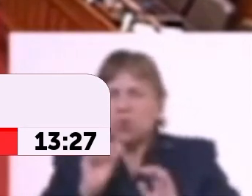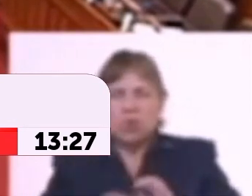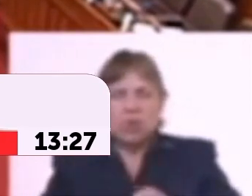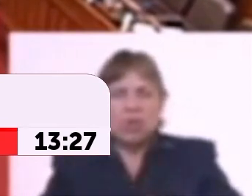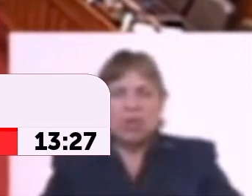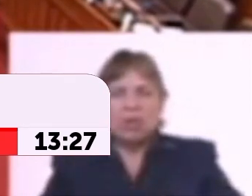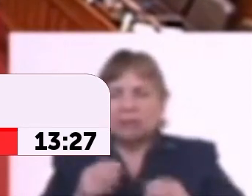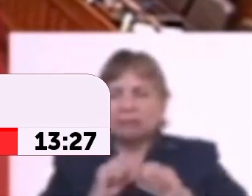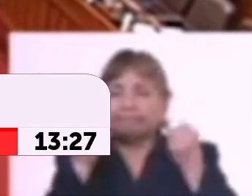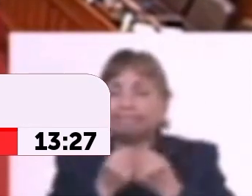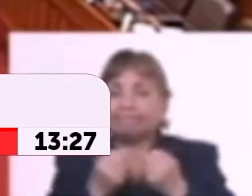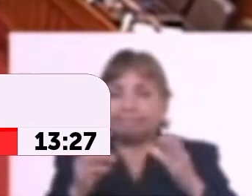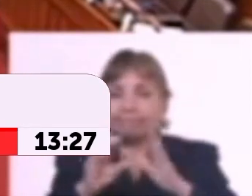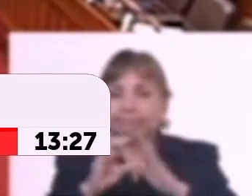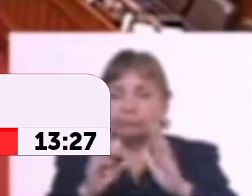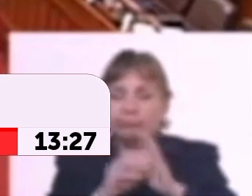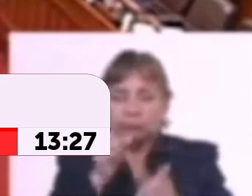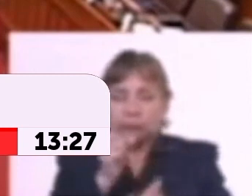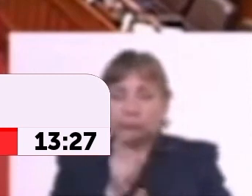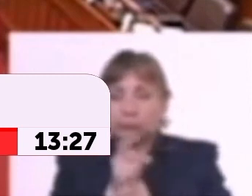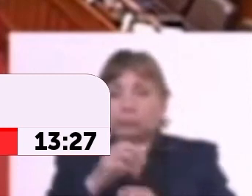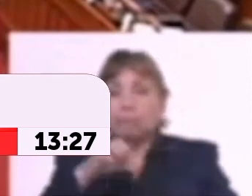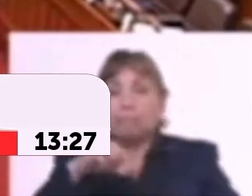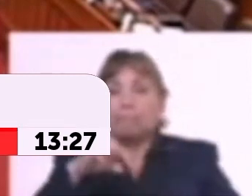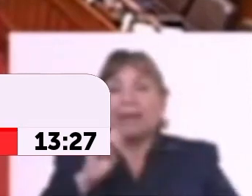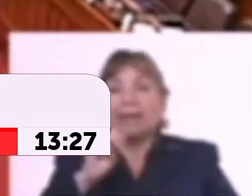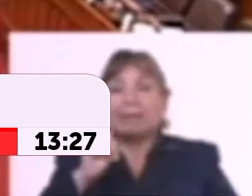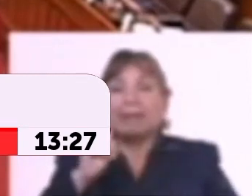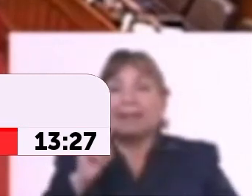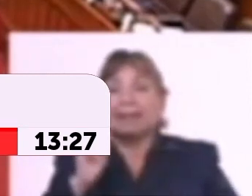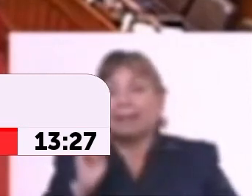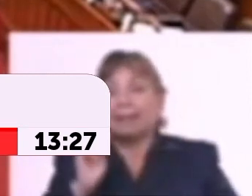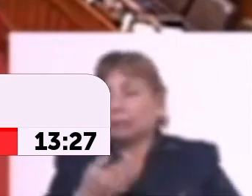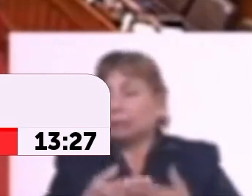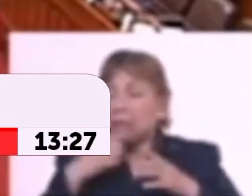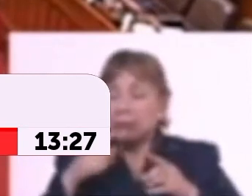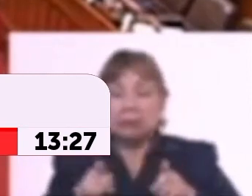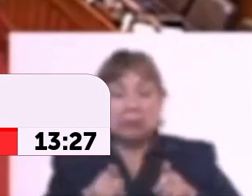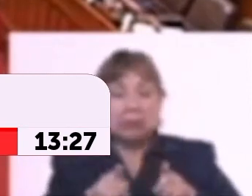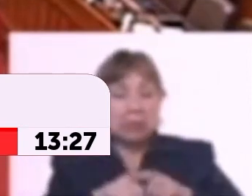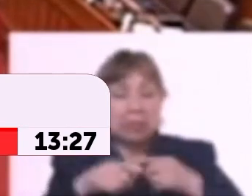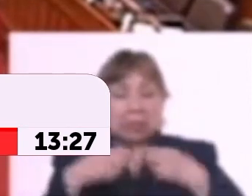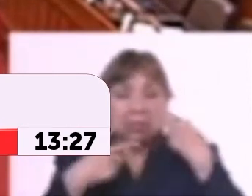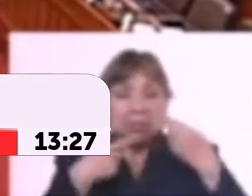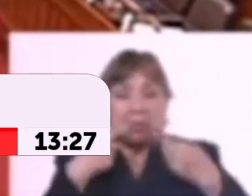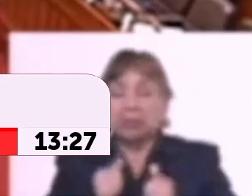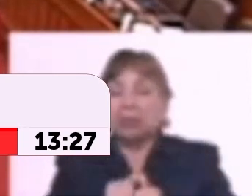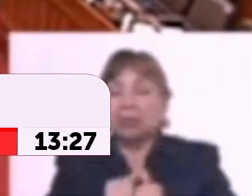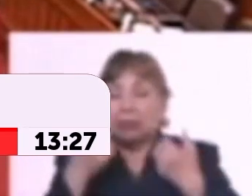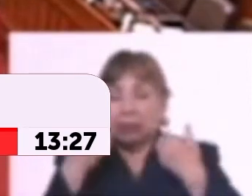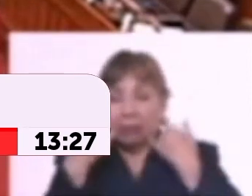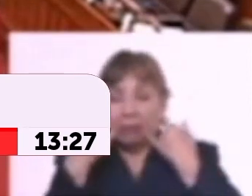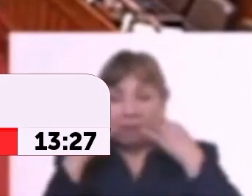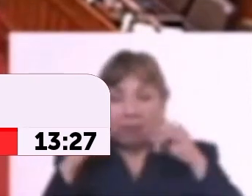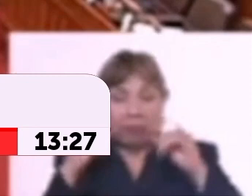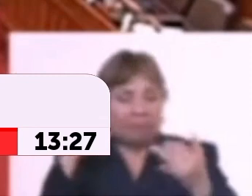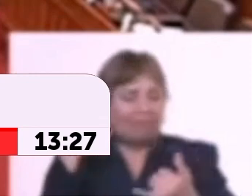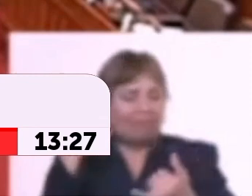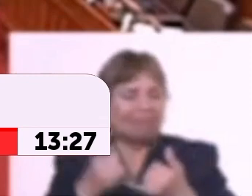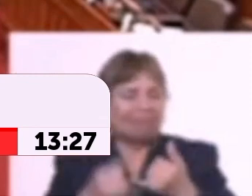recomienda acusar al expresidente Pedro Castillo por los presuntos delitos de organización criminal, tráfico de influencias